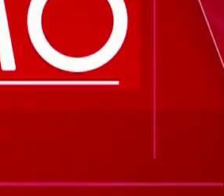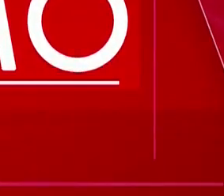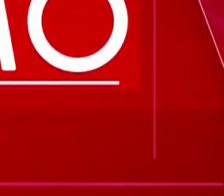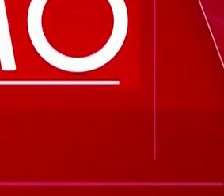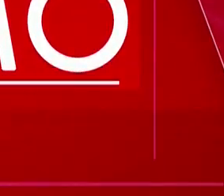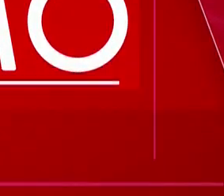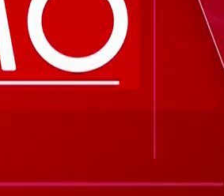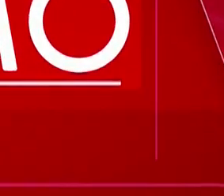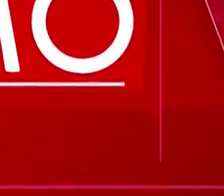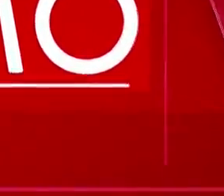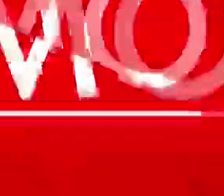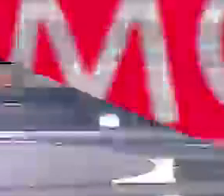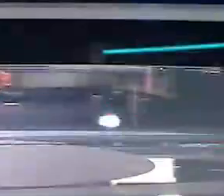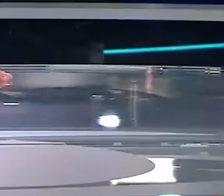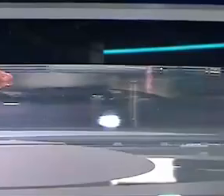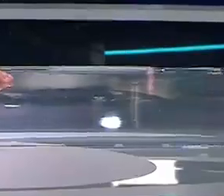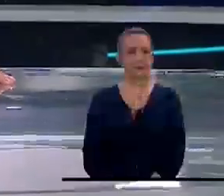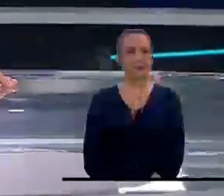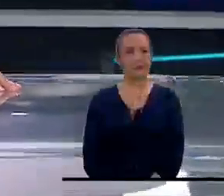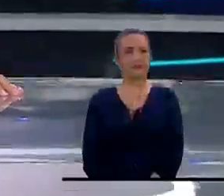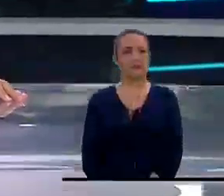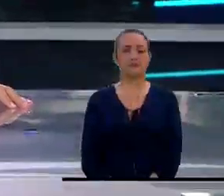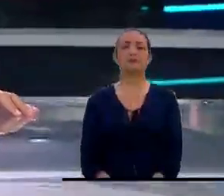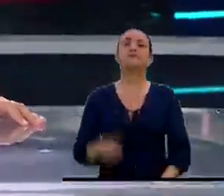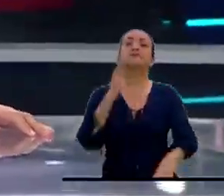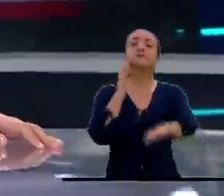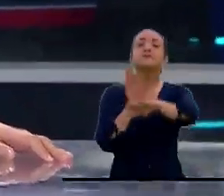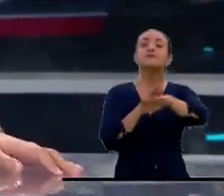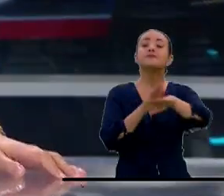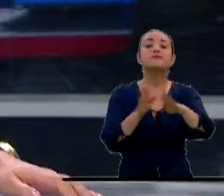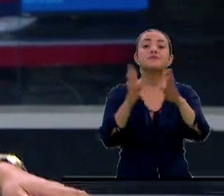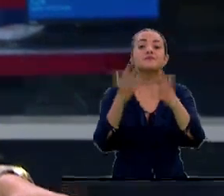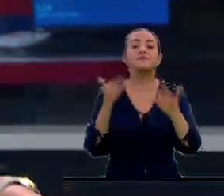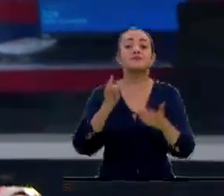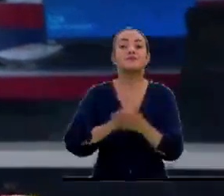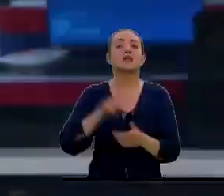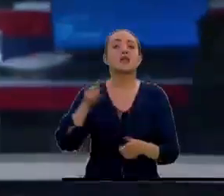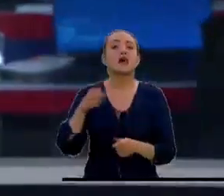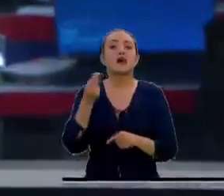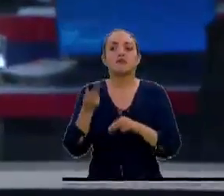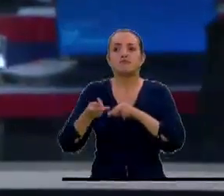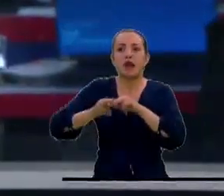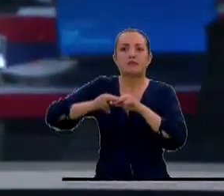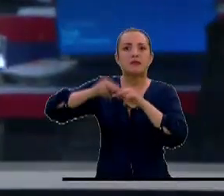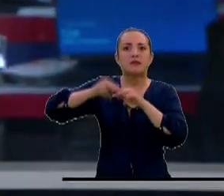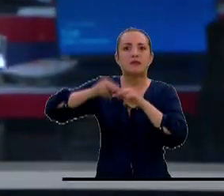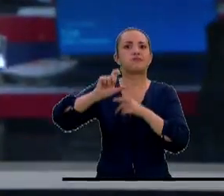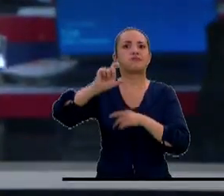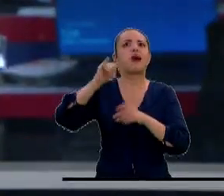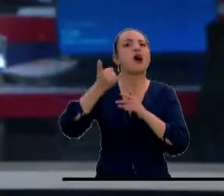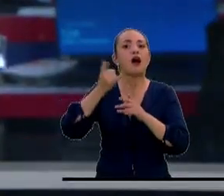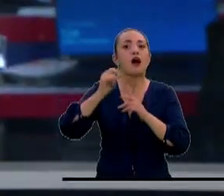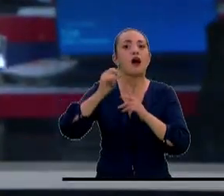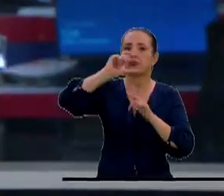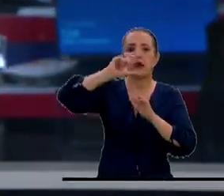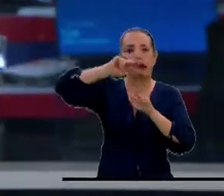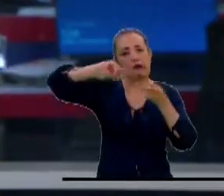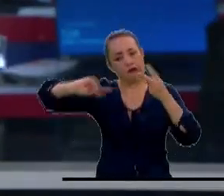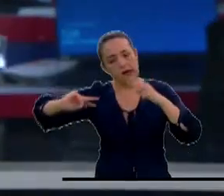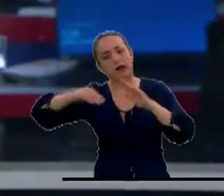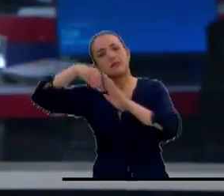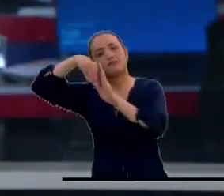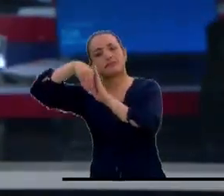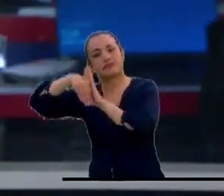lo último en Noticias Caracol. Mucha atención, la inflación en Colombia sigue en descenso. El DANE reveló hace pocos minutos que para el